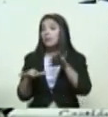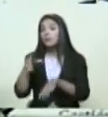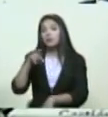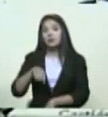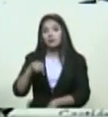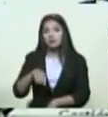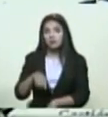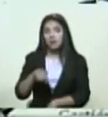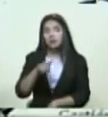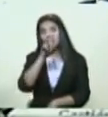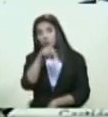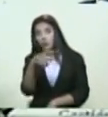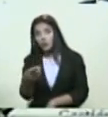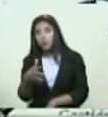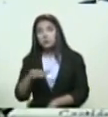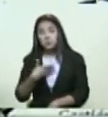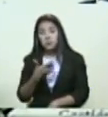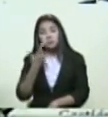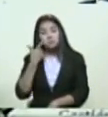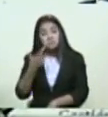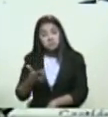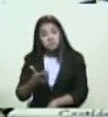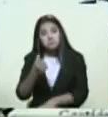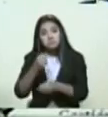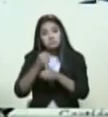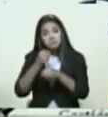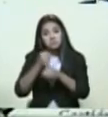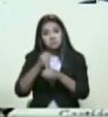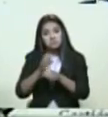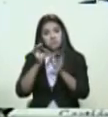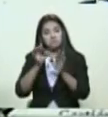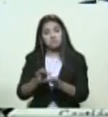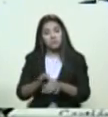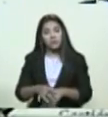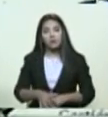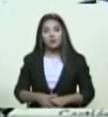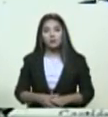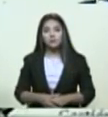yo sea así. Si vale la pena fusionar